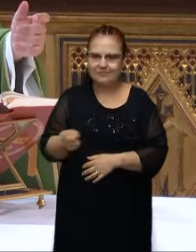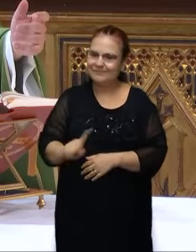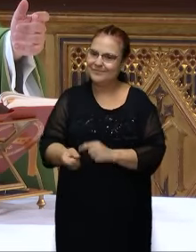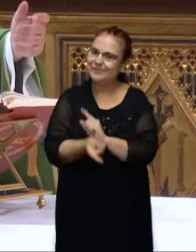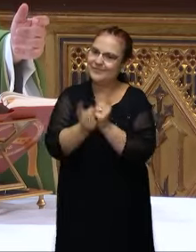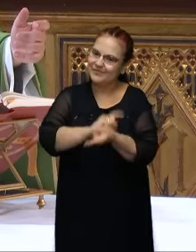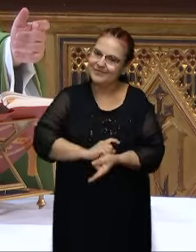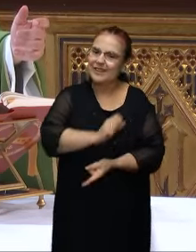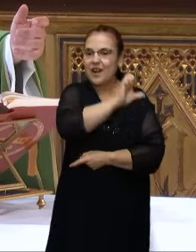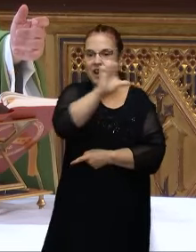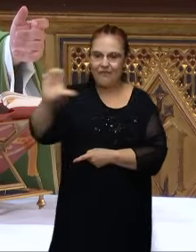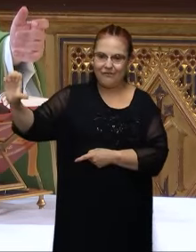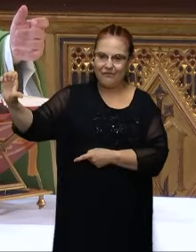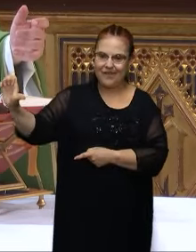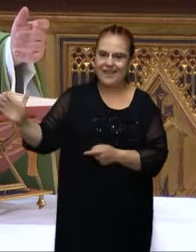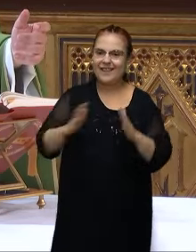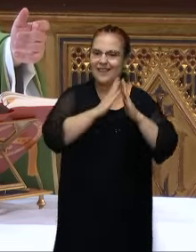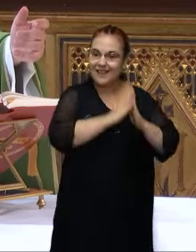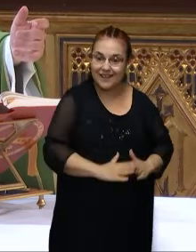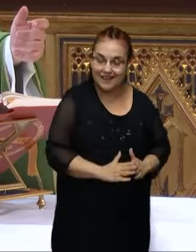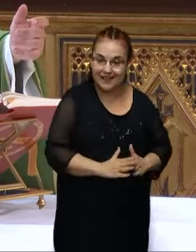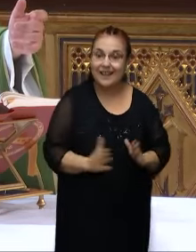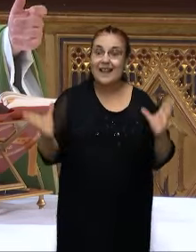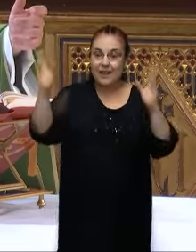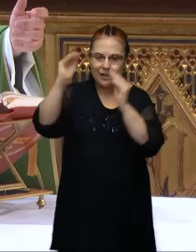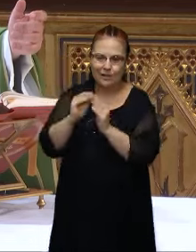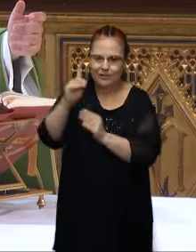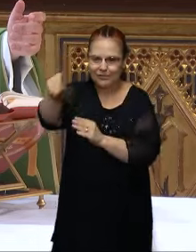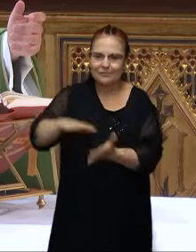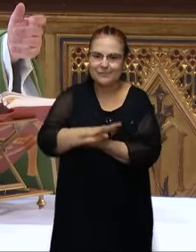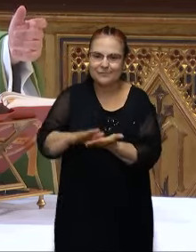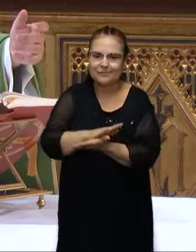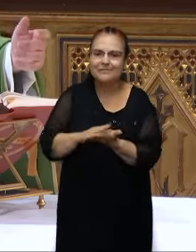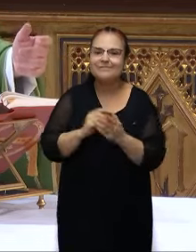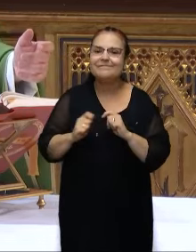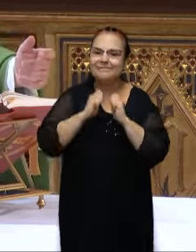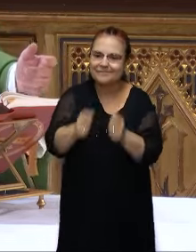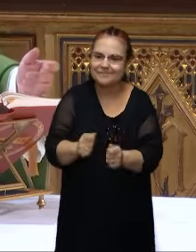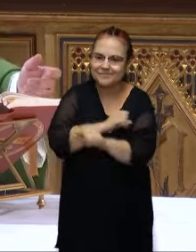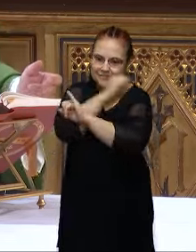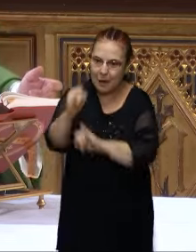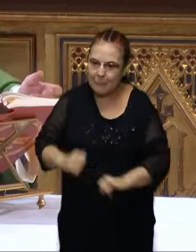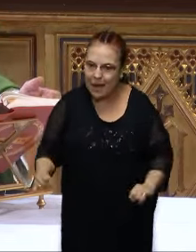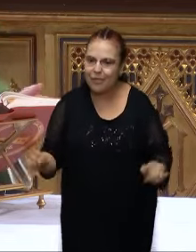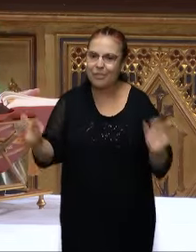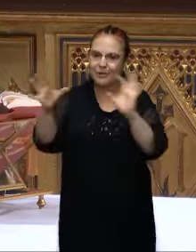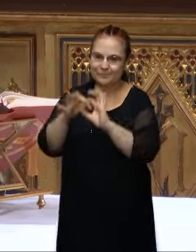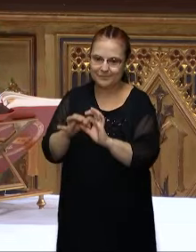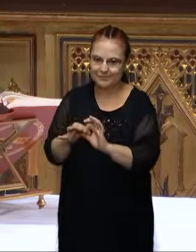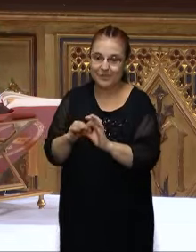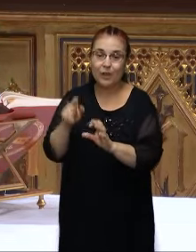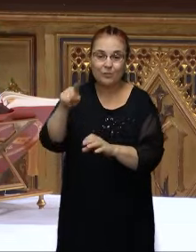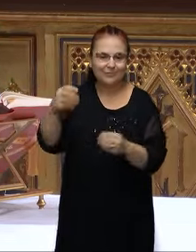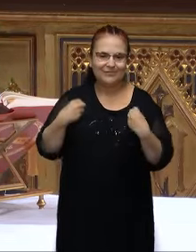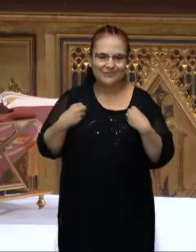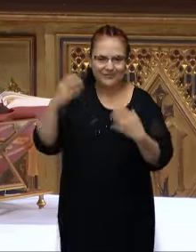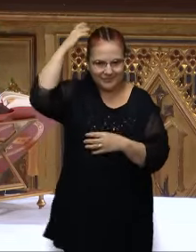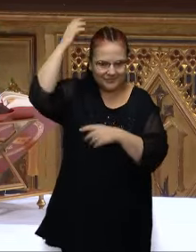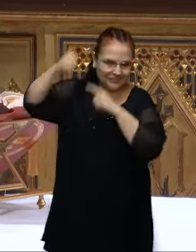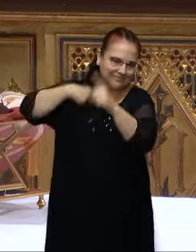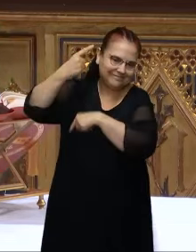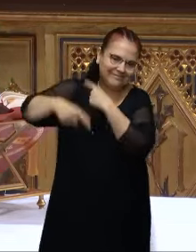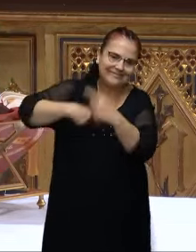en cuenta nuestros pecados, sino la fe de tu Iglesia. Y conforme a tu palabra, concédele la paz y la unidad, tú que vives y